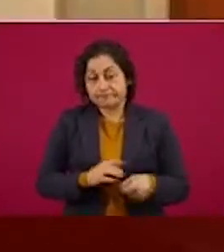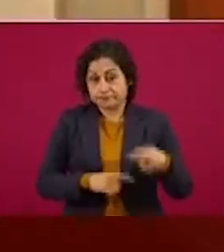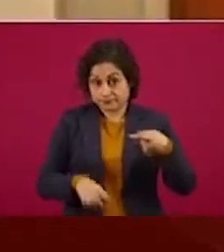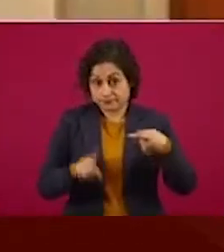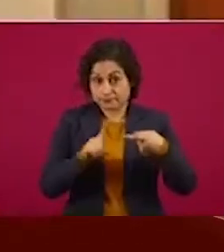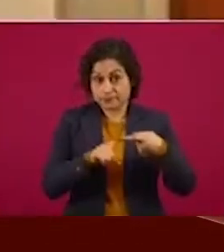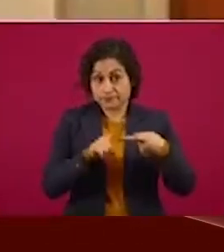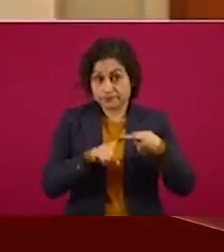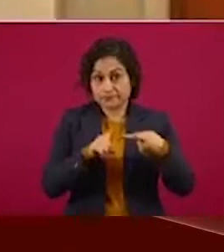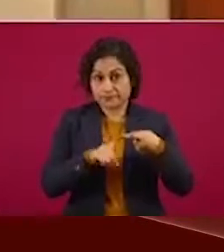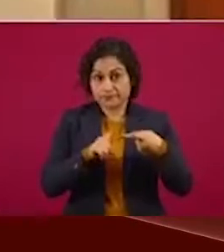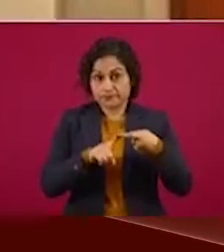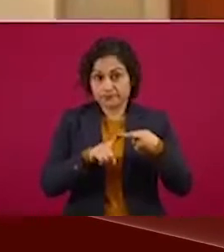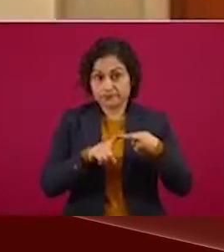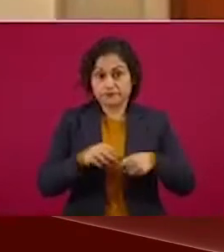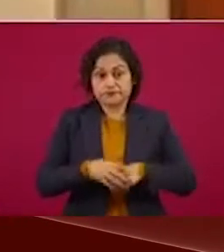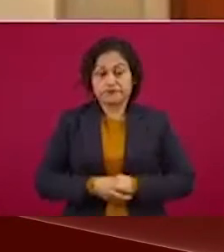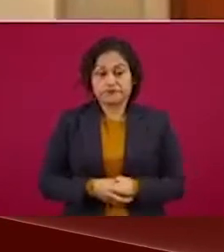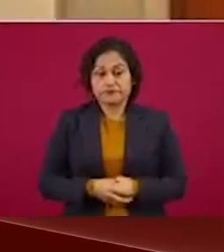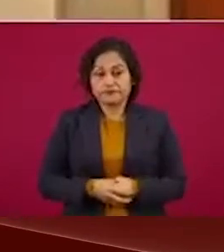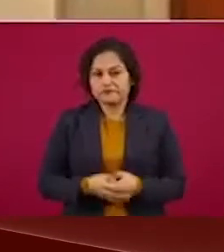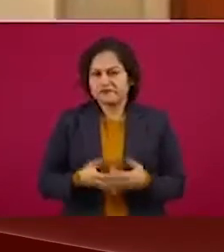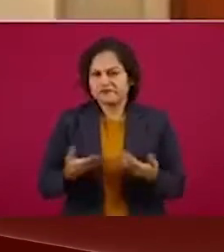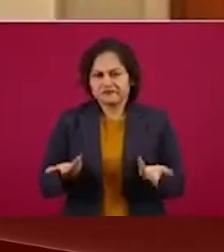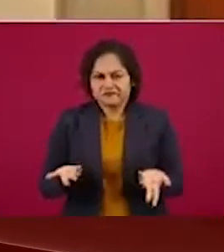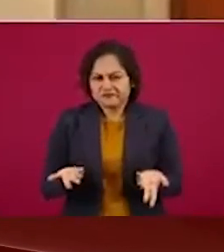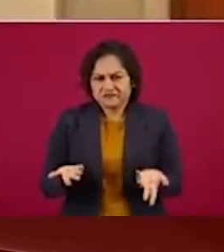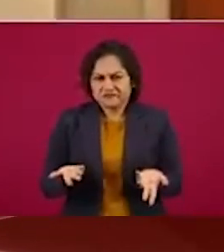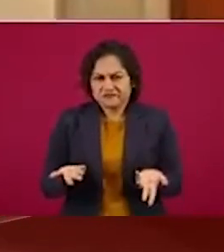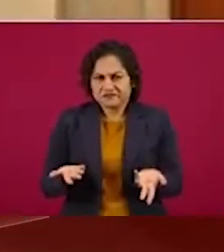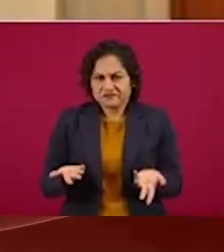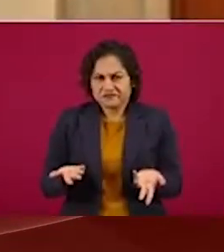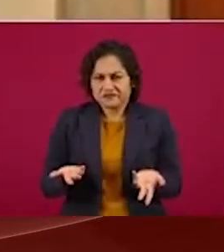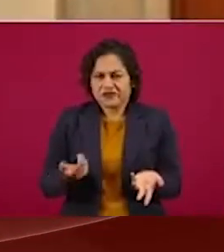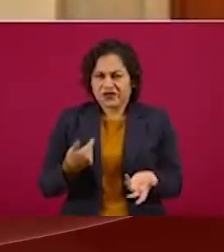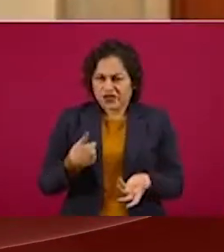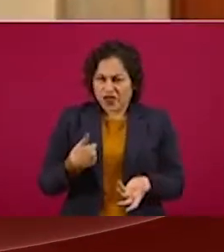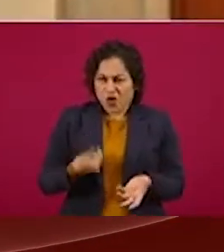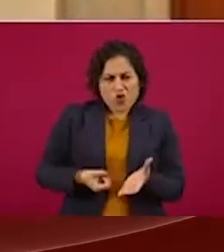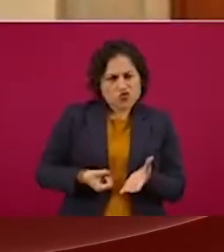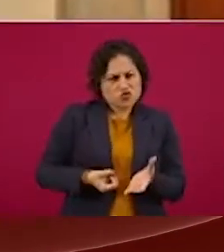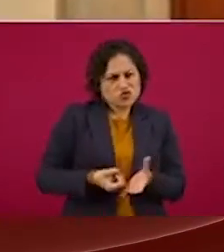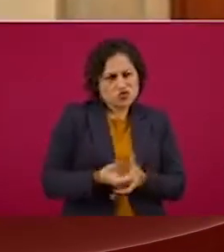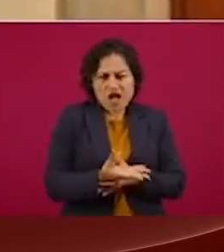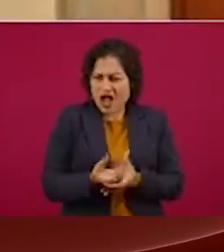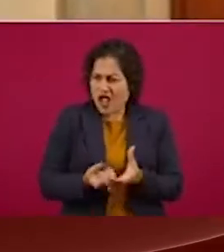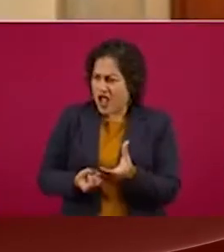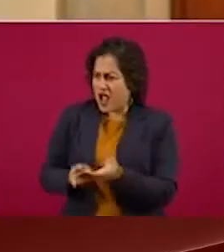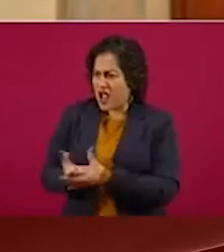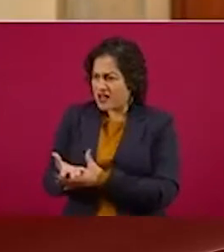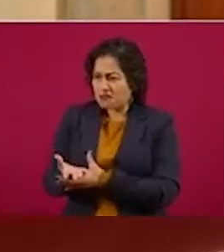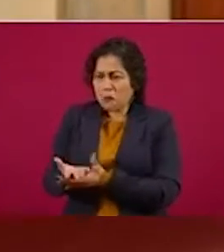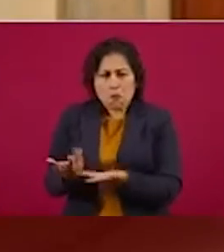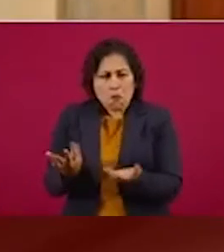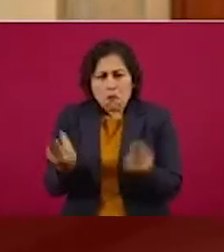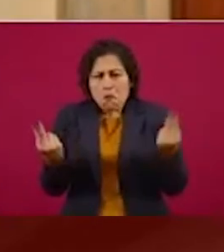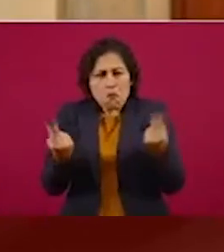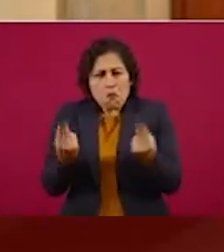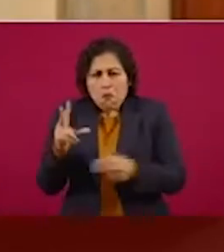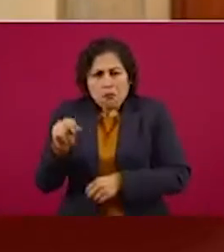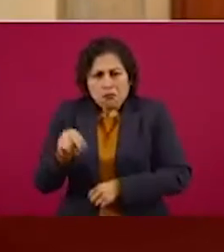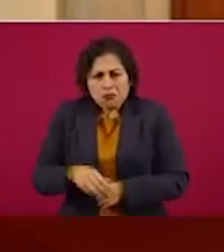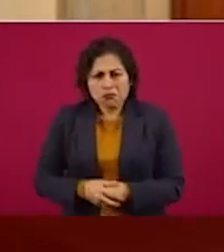el número de camas, equipos, enfermeras, doctores, para que a nadie le falte la atención médica especializada y de calidad. Pero